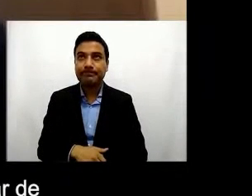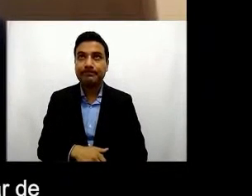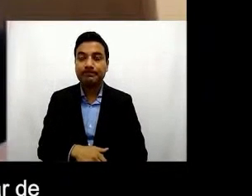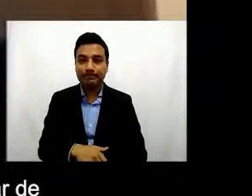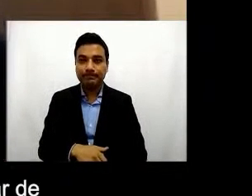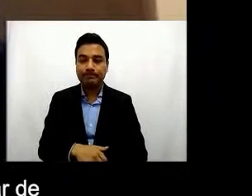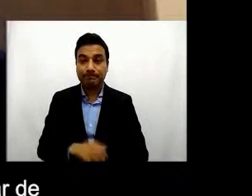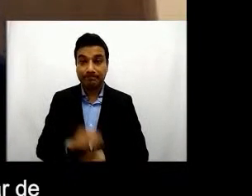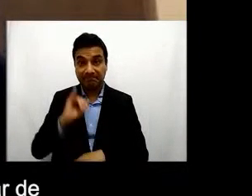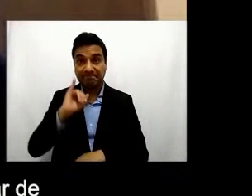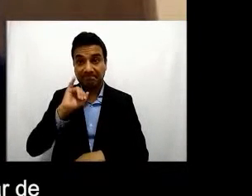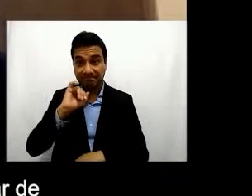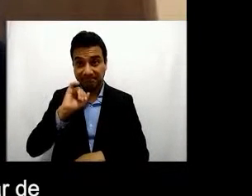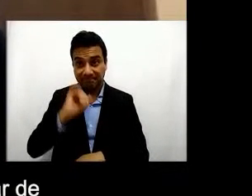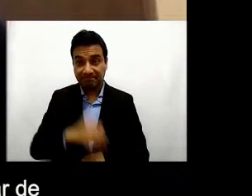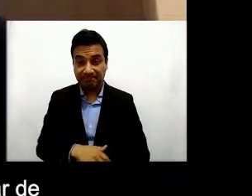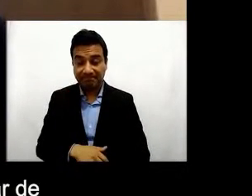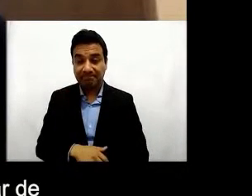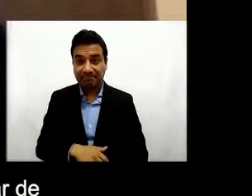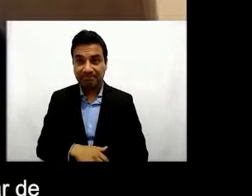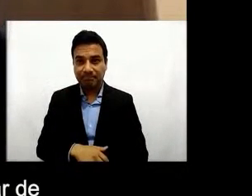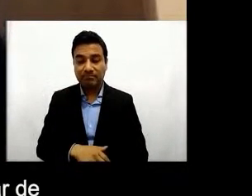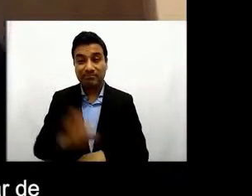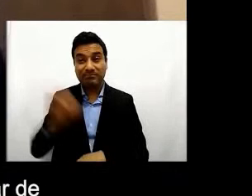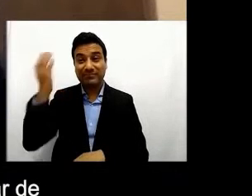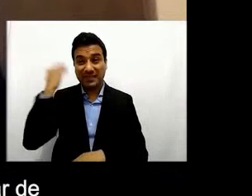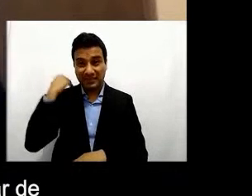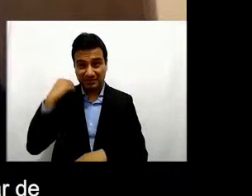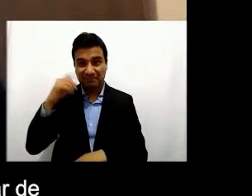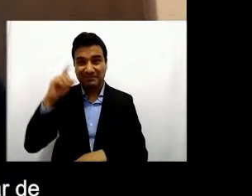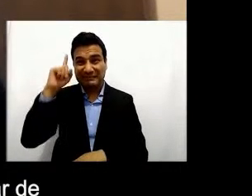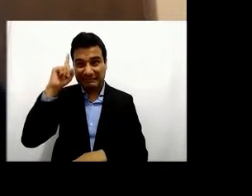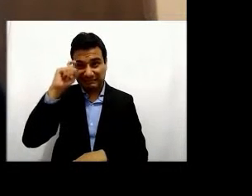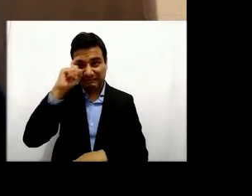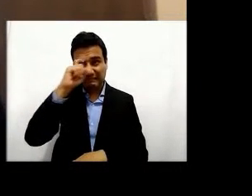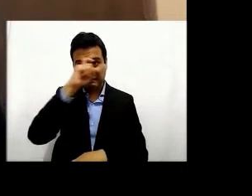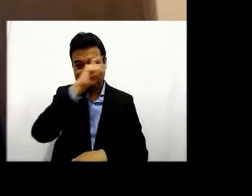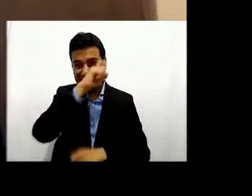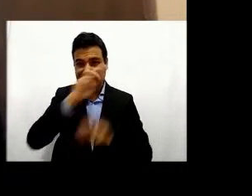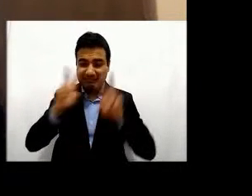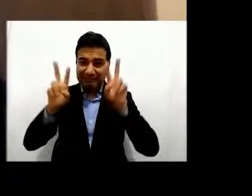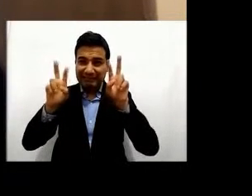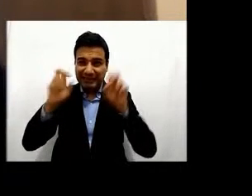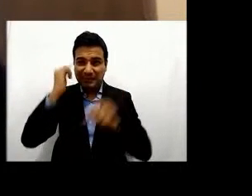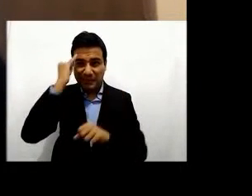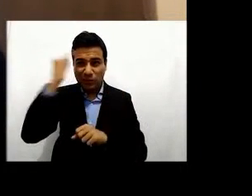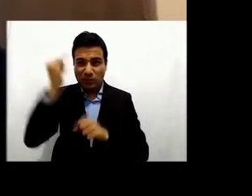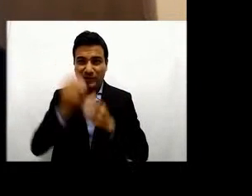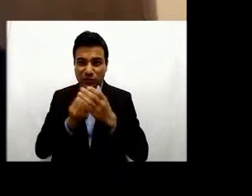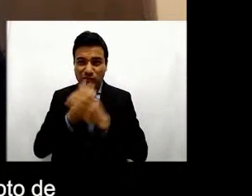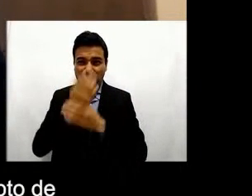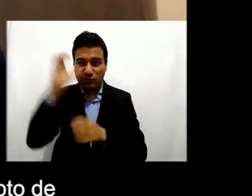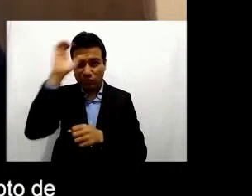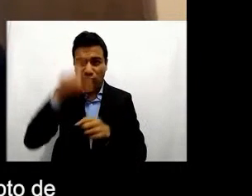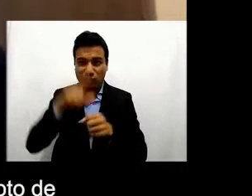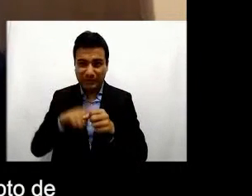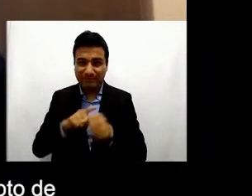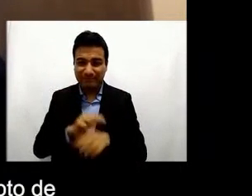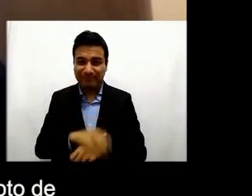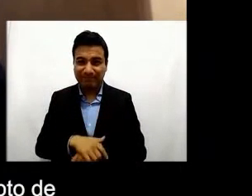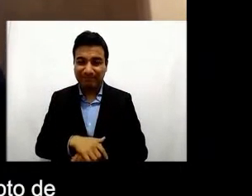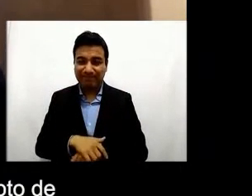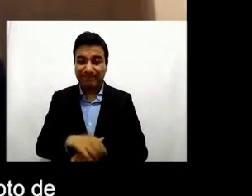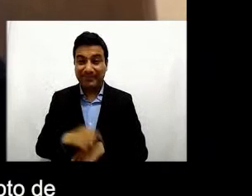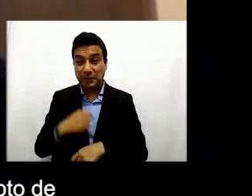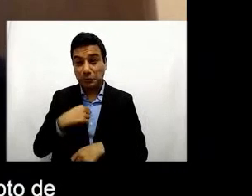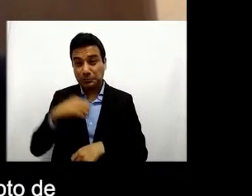Bueno, sí, ya de por sí era complicado hablar de innovación en el sector cultural, porque yo creo que en